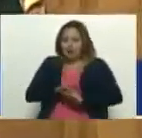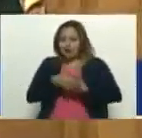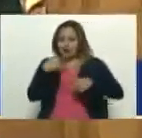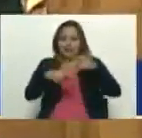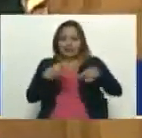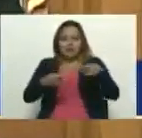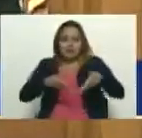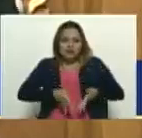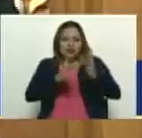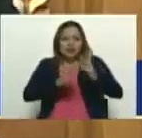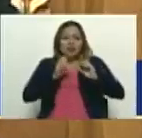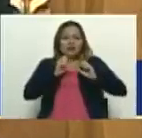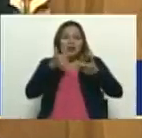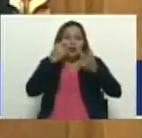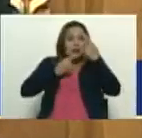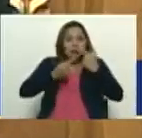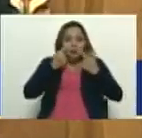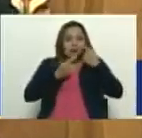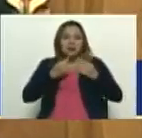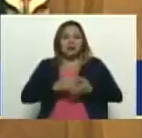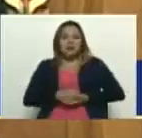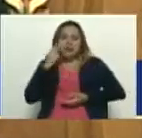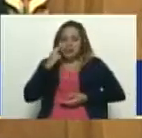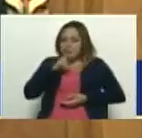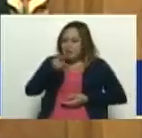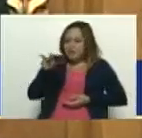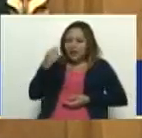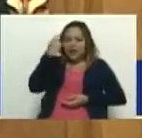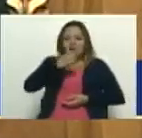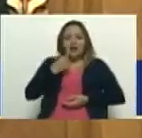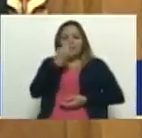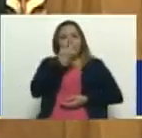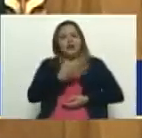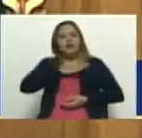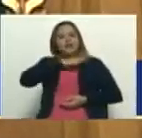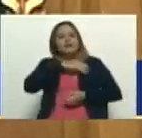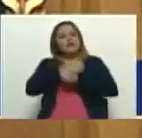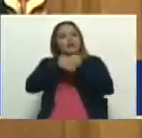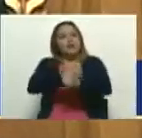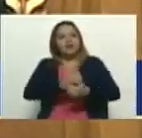de felicidad y alegría verlo, ver sus caras tan hermosas y llenas de amor.